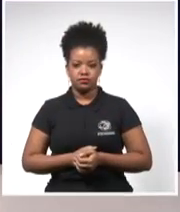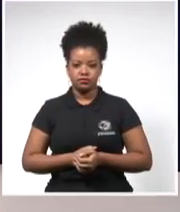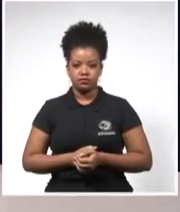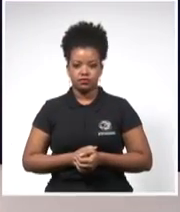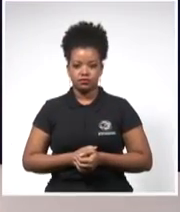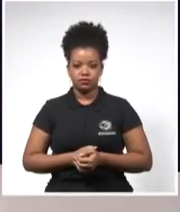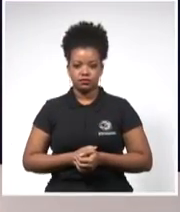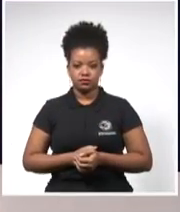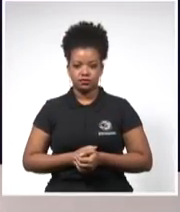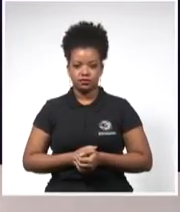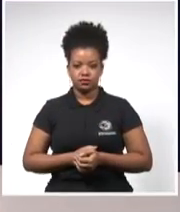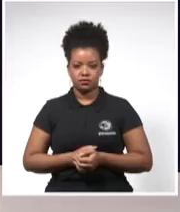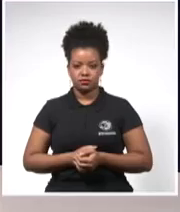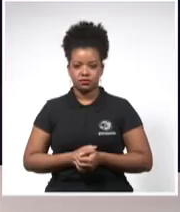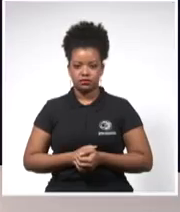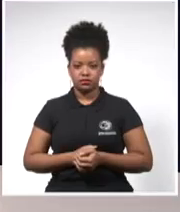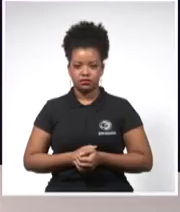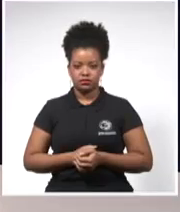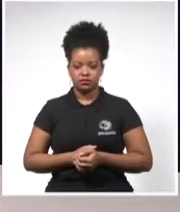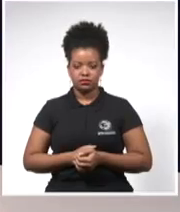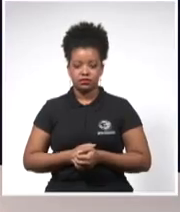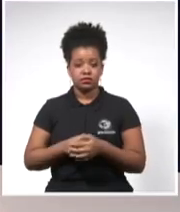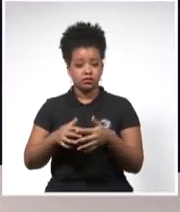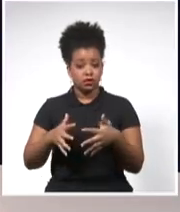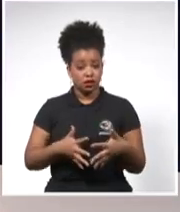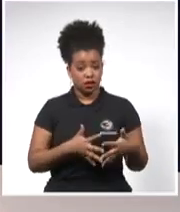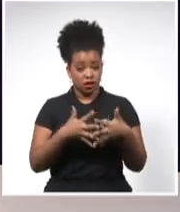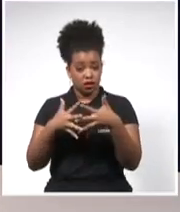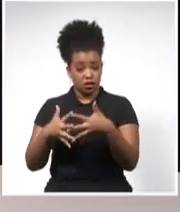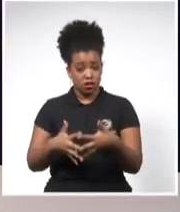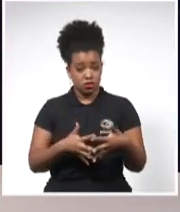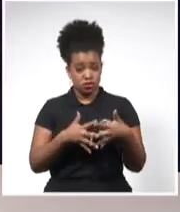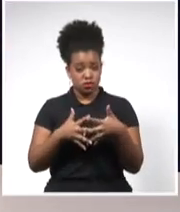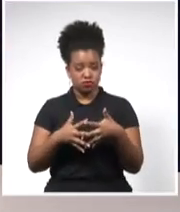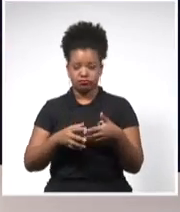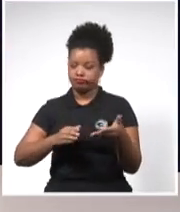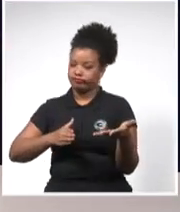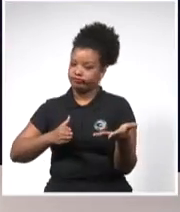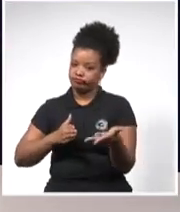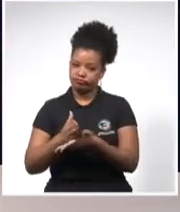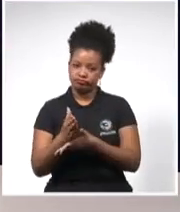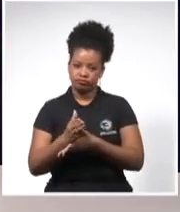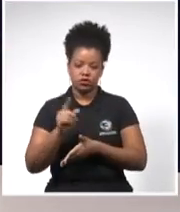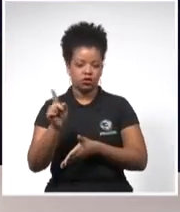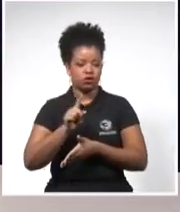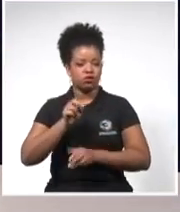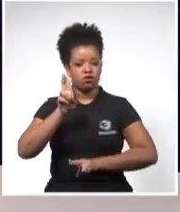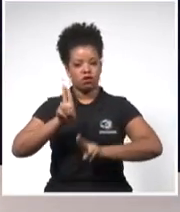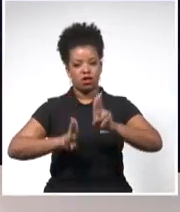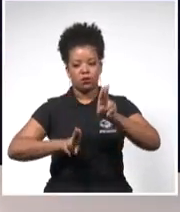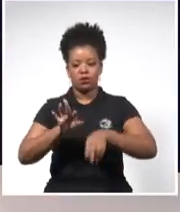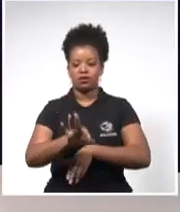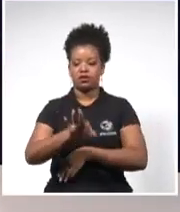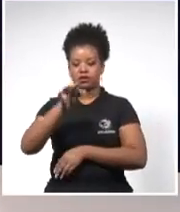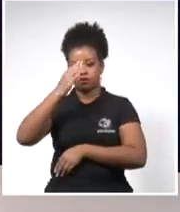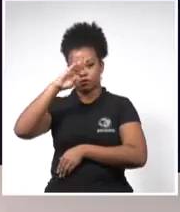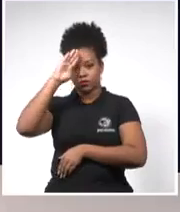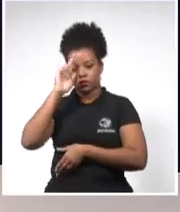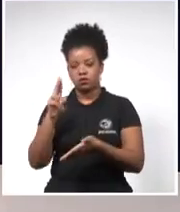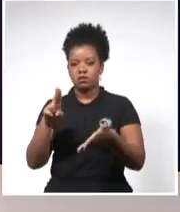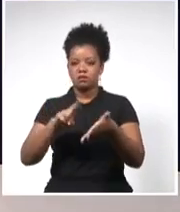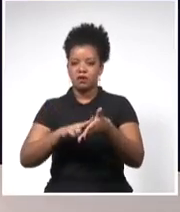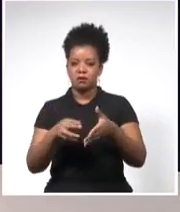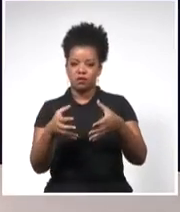para Brasil. Estados Unidos fue más lejos al oponerse a la elección de Cuba como miembro del Comité Ejecutivo de la